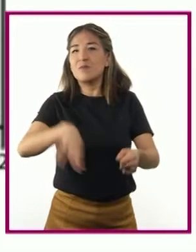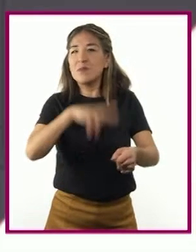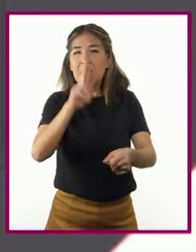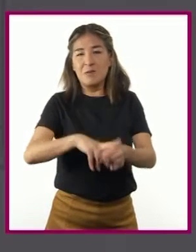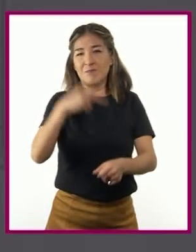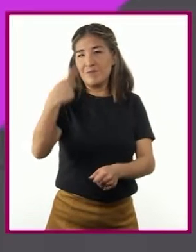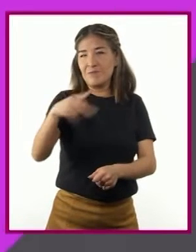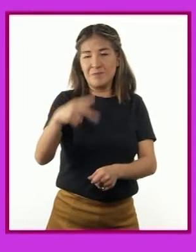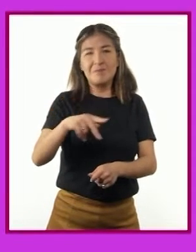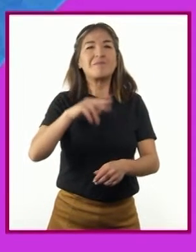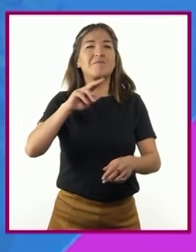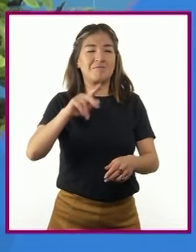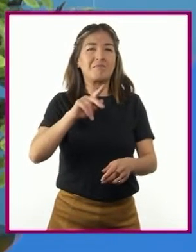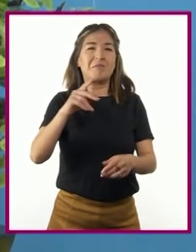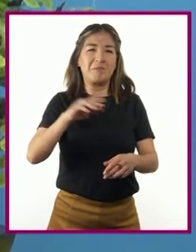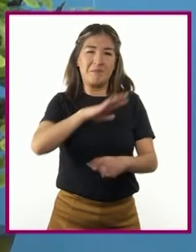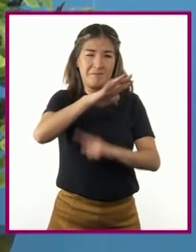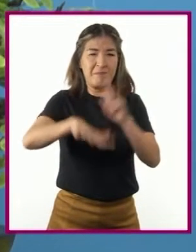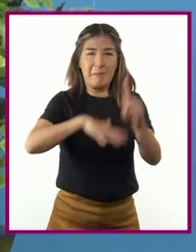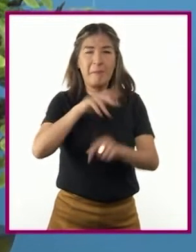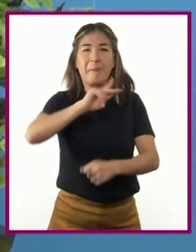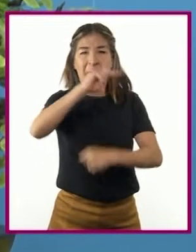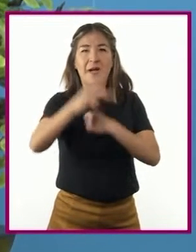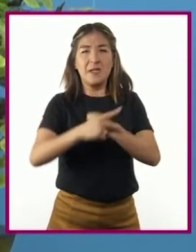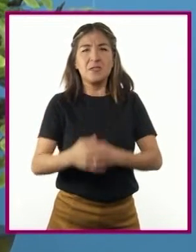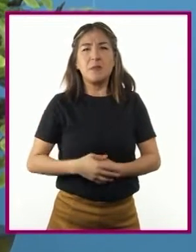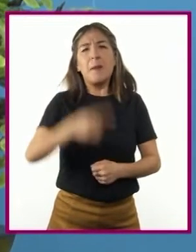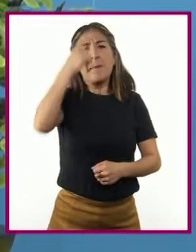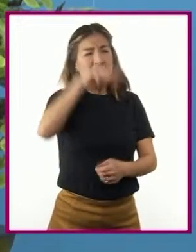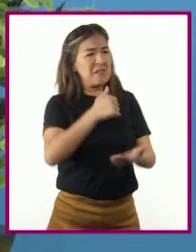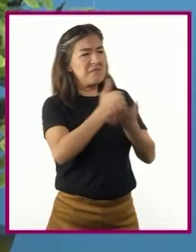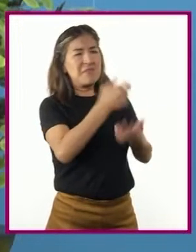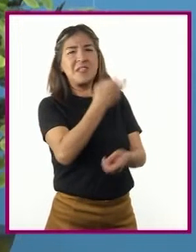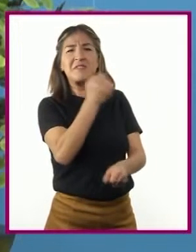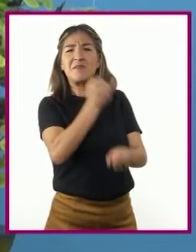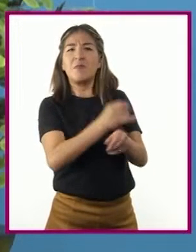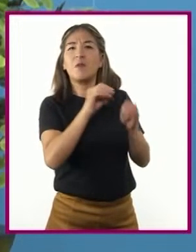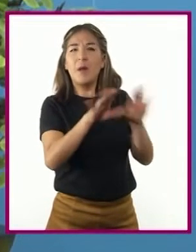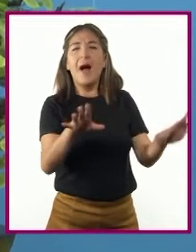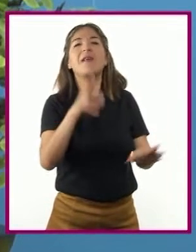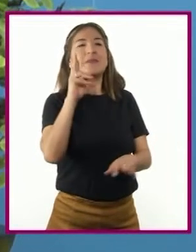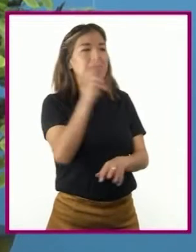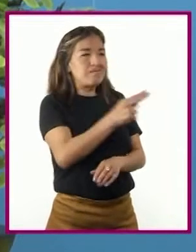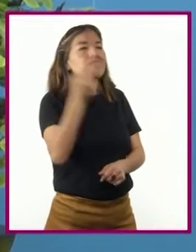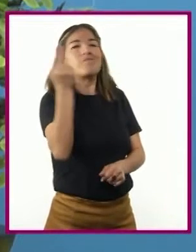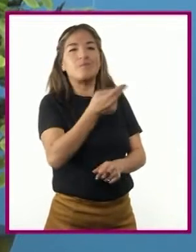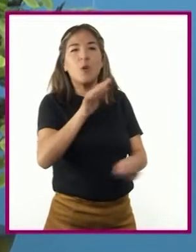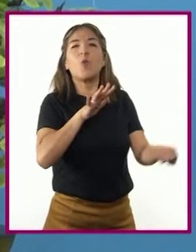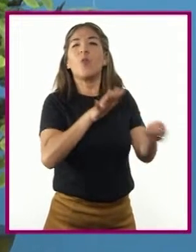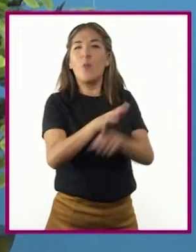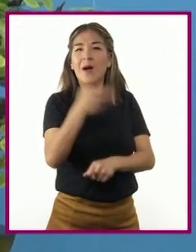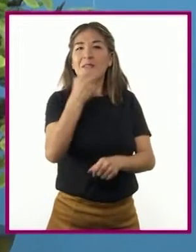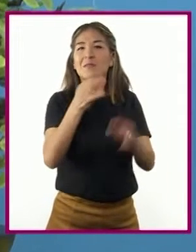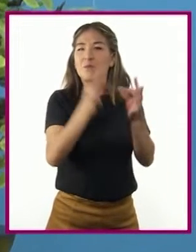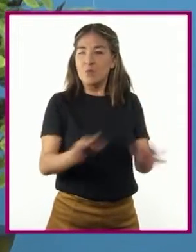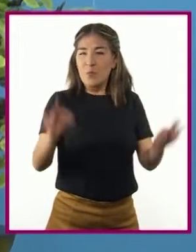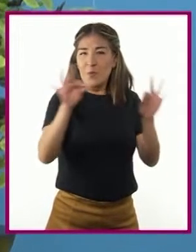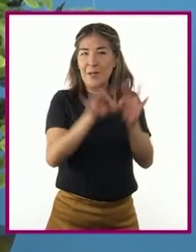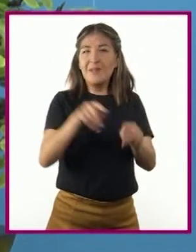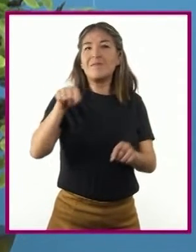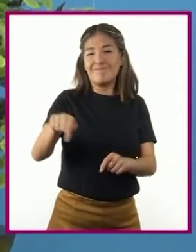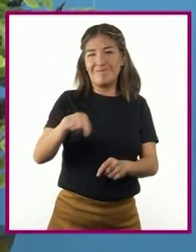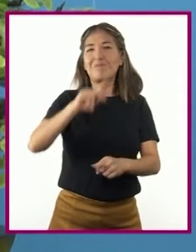su población. Estos datos ayudan a identificar las necesidades básicas de estas